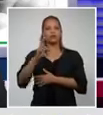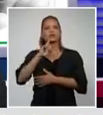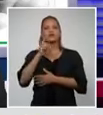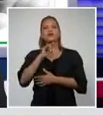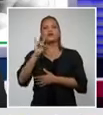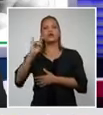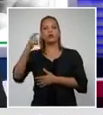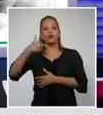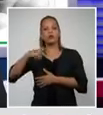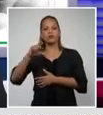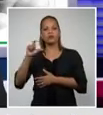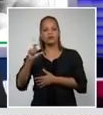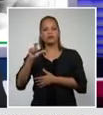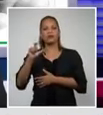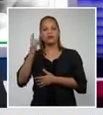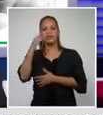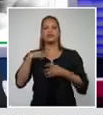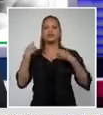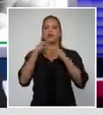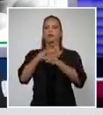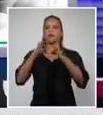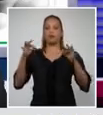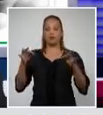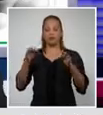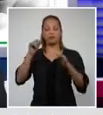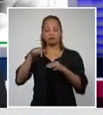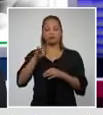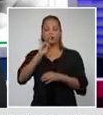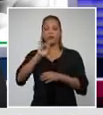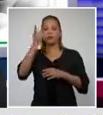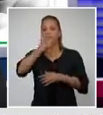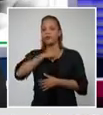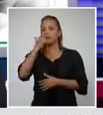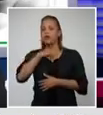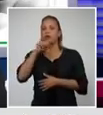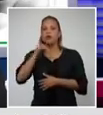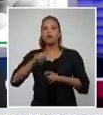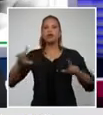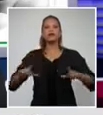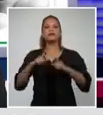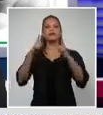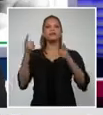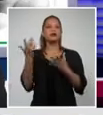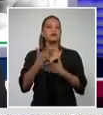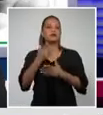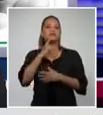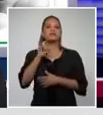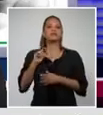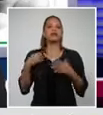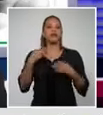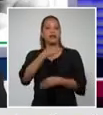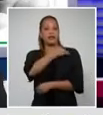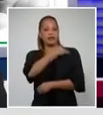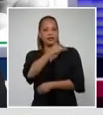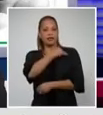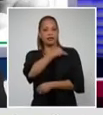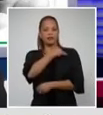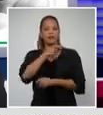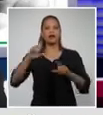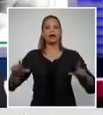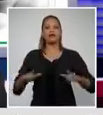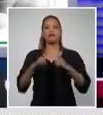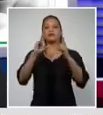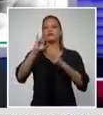en este 4 de abril. Y hoy también está de aniversario el Ejército Central, aniversario 60, ejército que